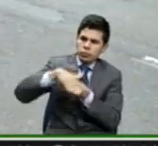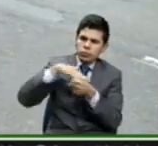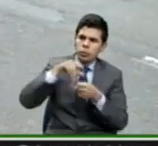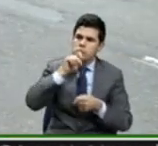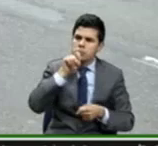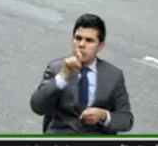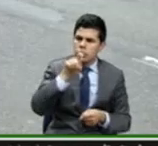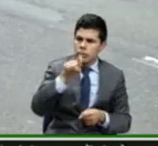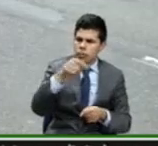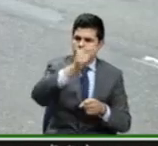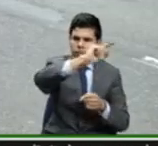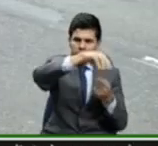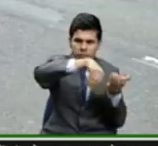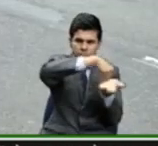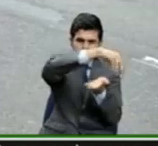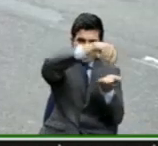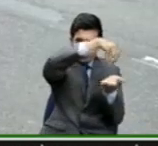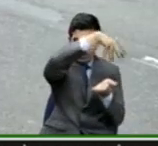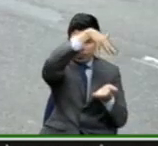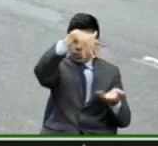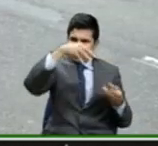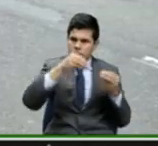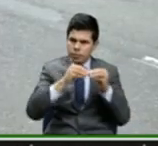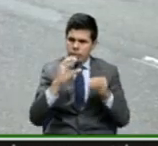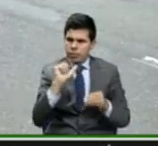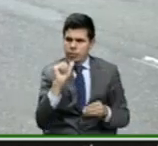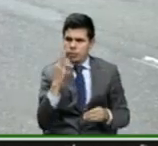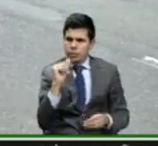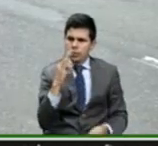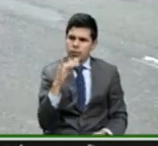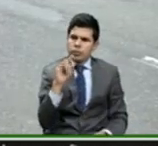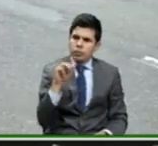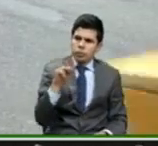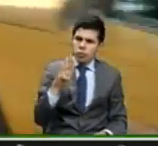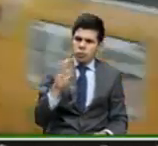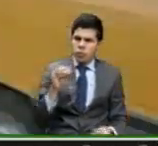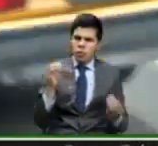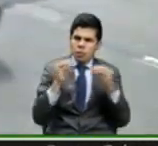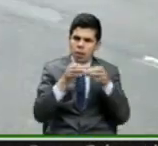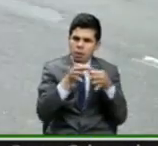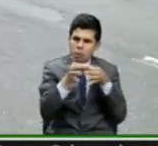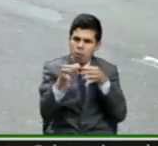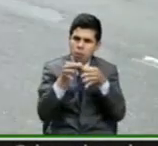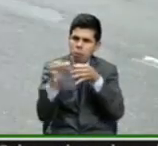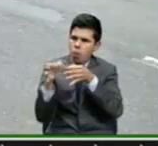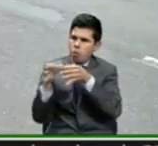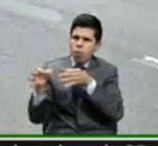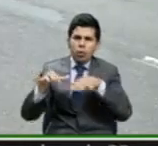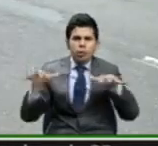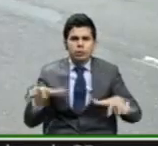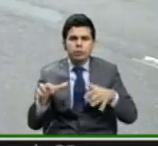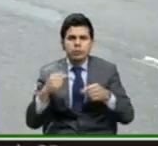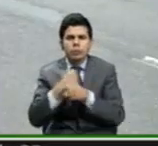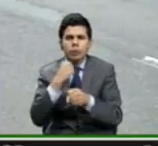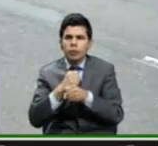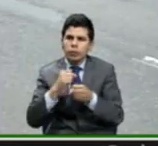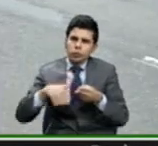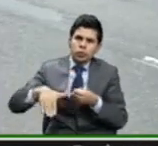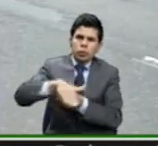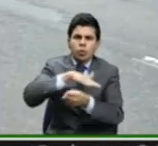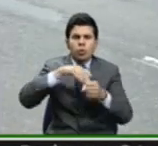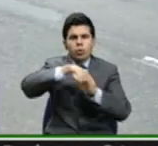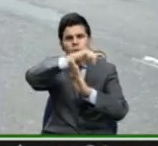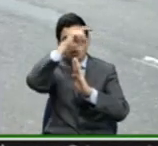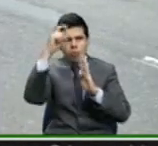Bucaramanga desde el Magdalena Medio y el Catatumbo, y asimismo los municipios del área metropolitana de la ciudad,